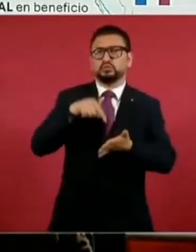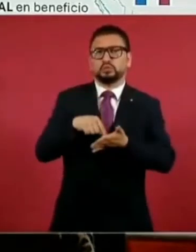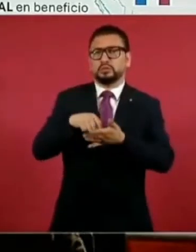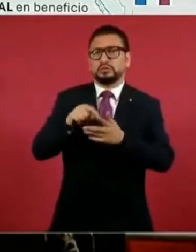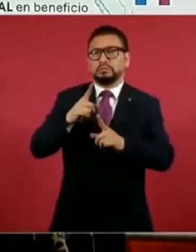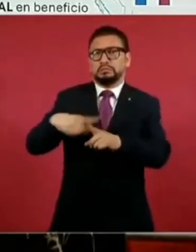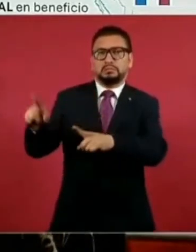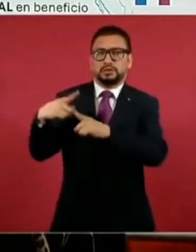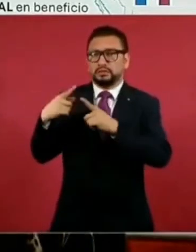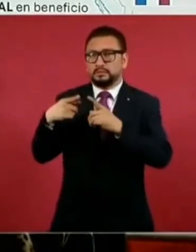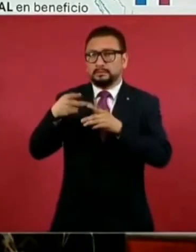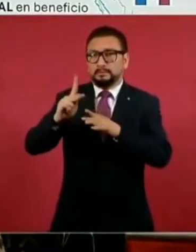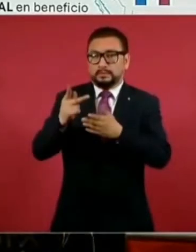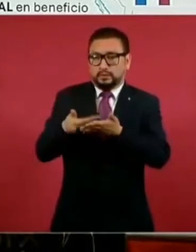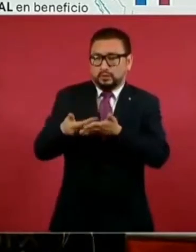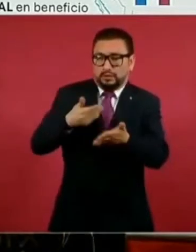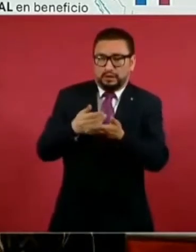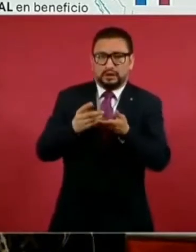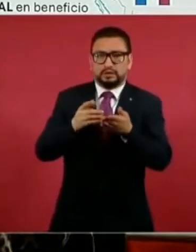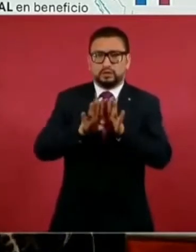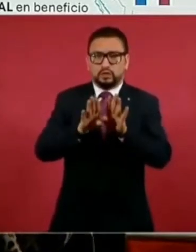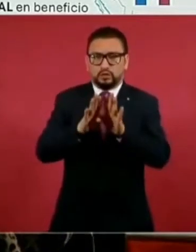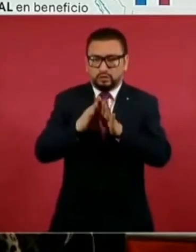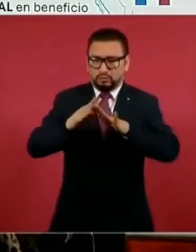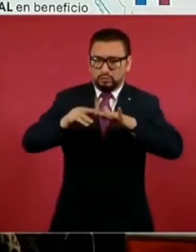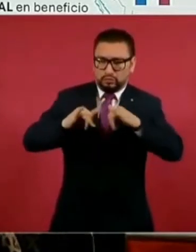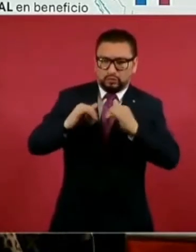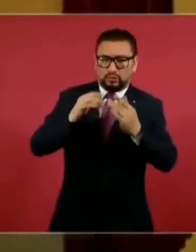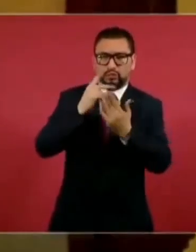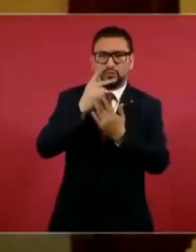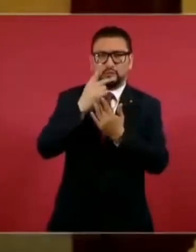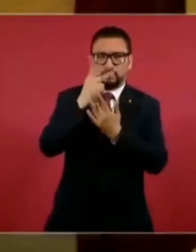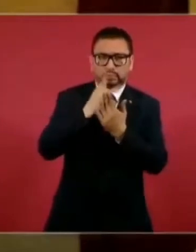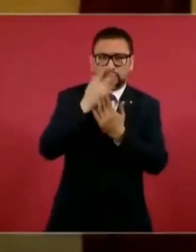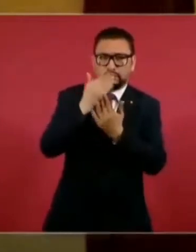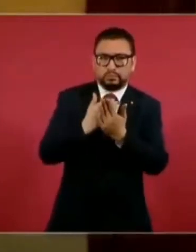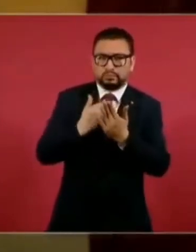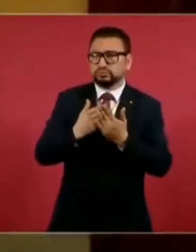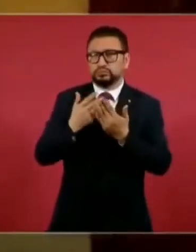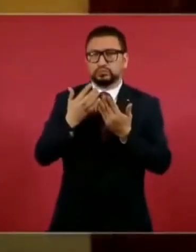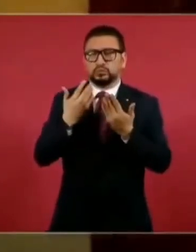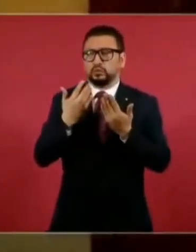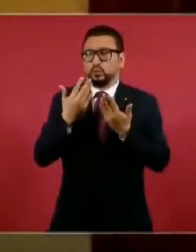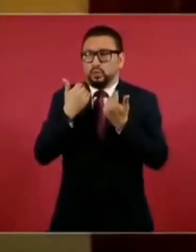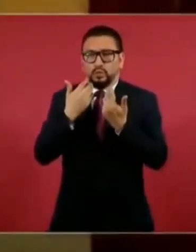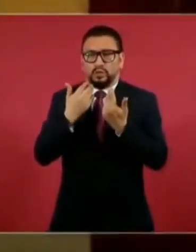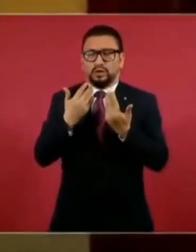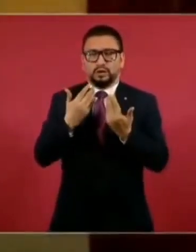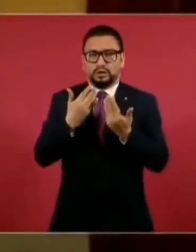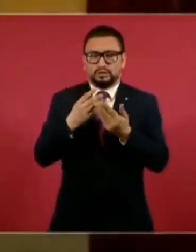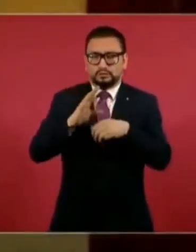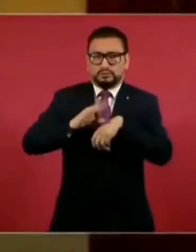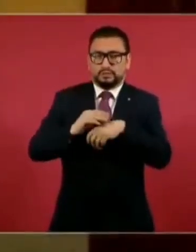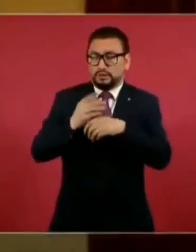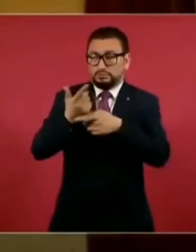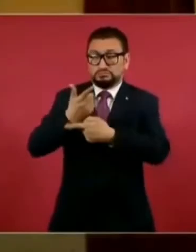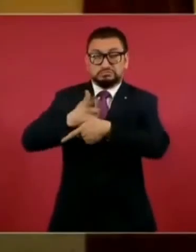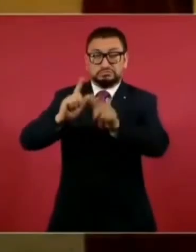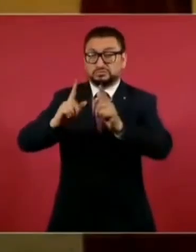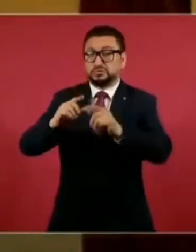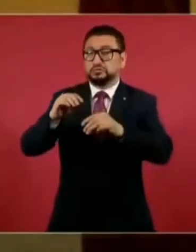sin una correcta planeación, es decir, es completamente abierto y donde se quieran instalar es factible que lo puedan